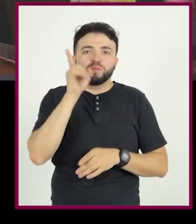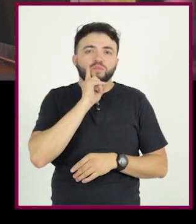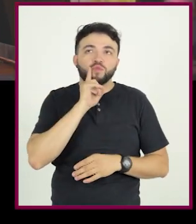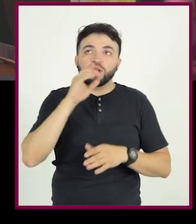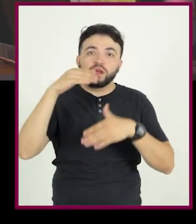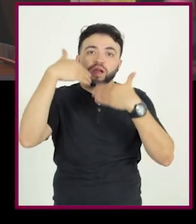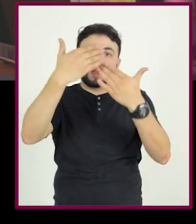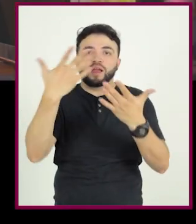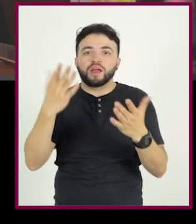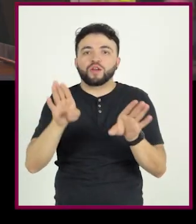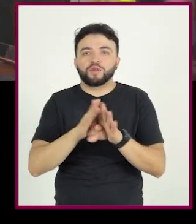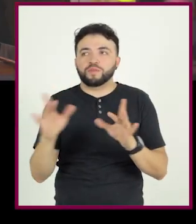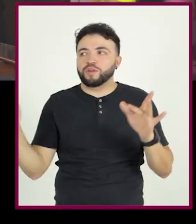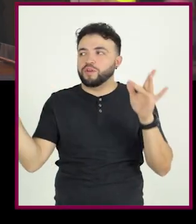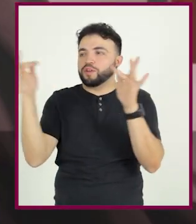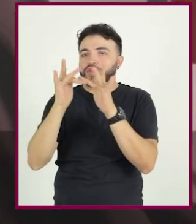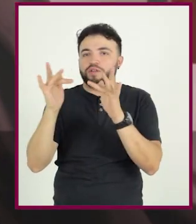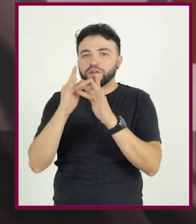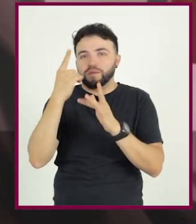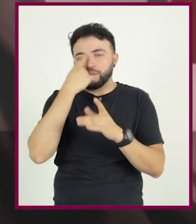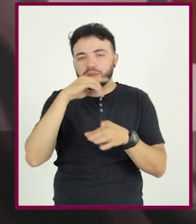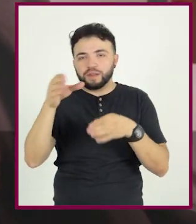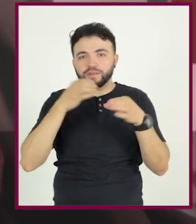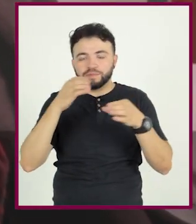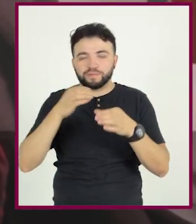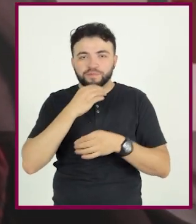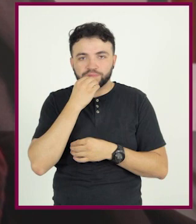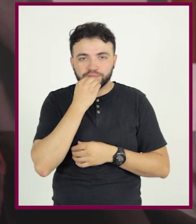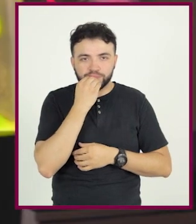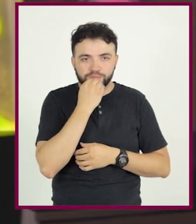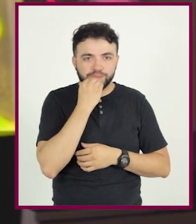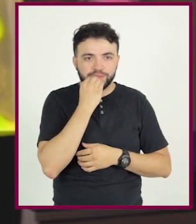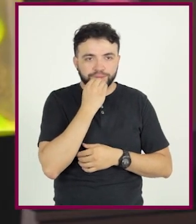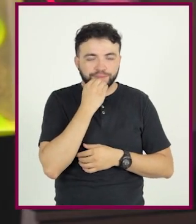operadora realizaba la conexión entre dos personas que deseaban comunicarse.